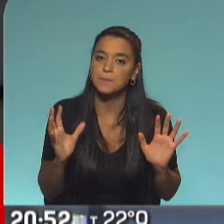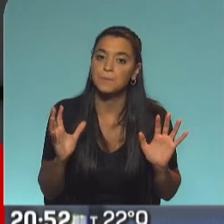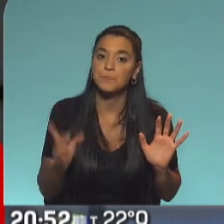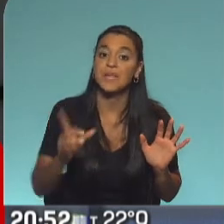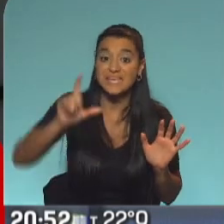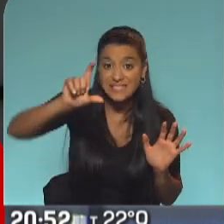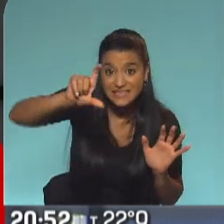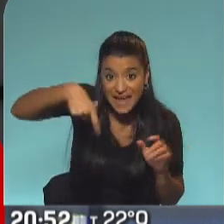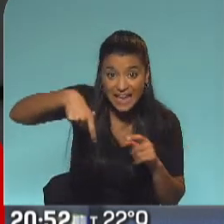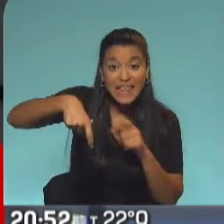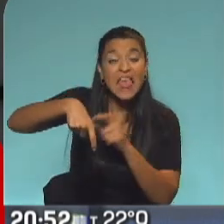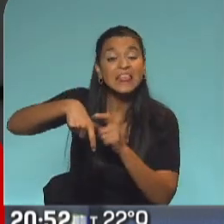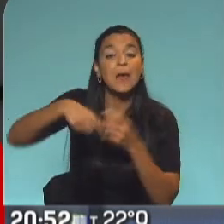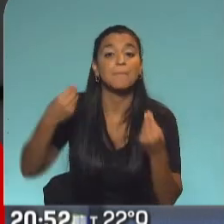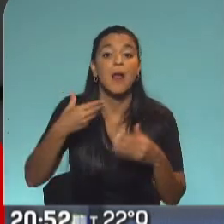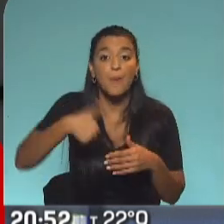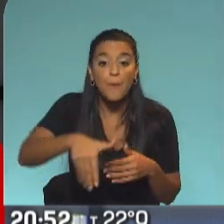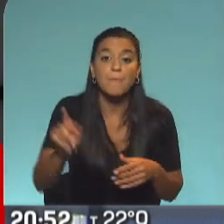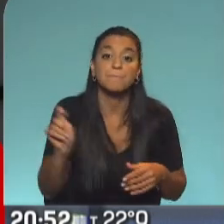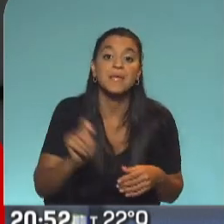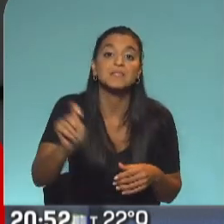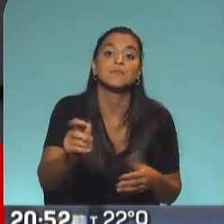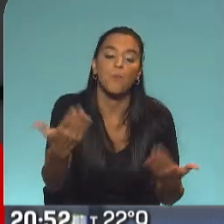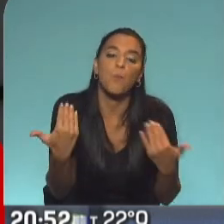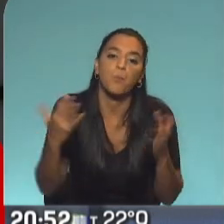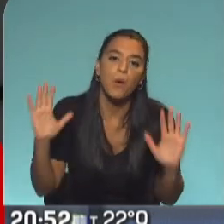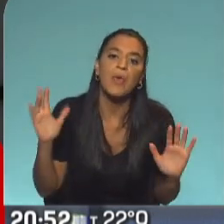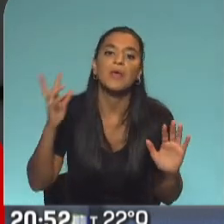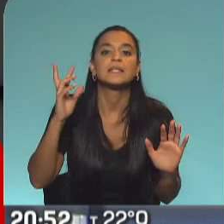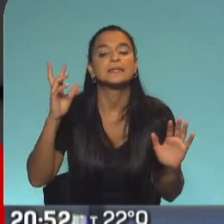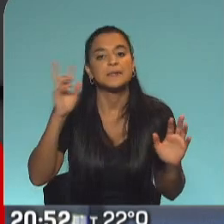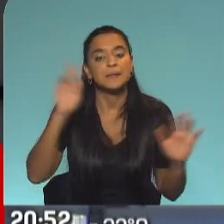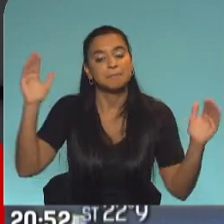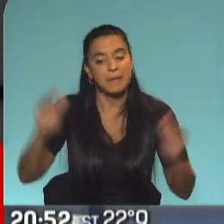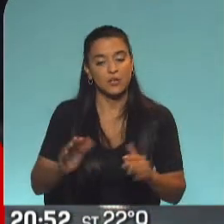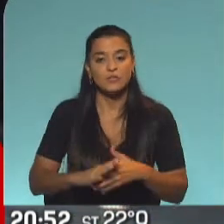el uso de la tarjeta para los próximos meses, y bueno, se podría ver un poco dificultado, ¿no? Gracias.